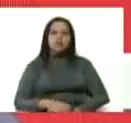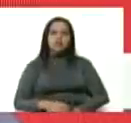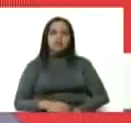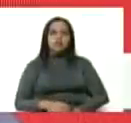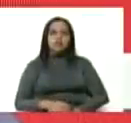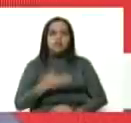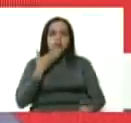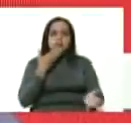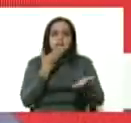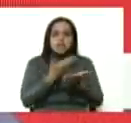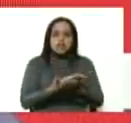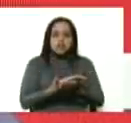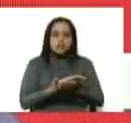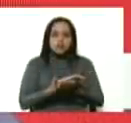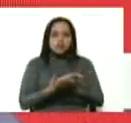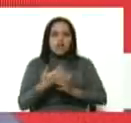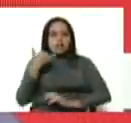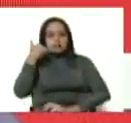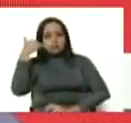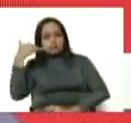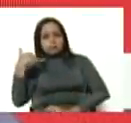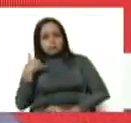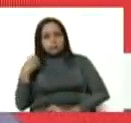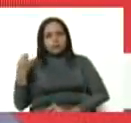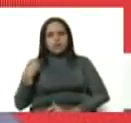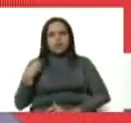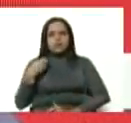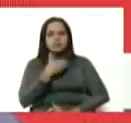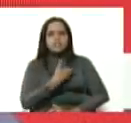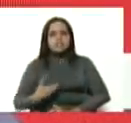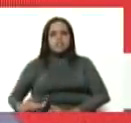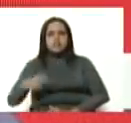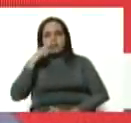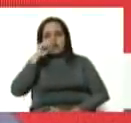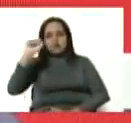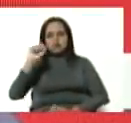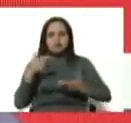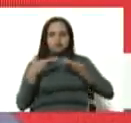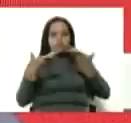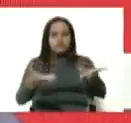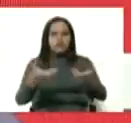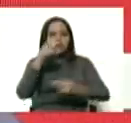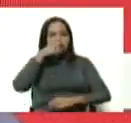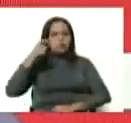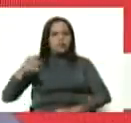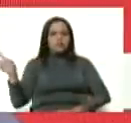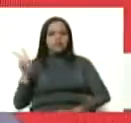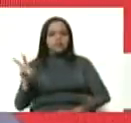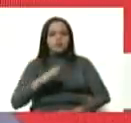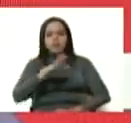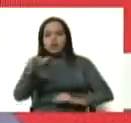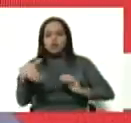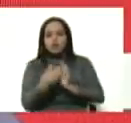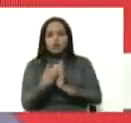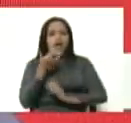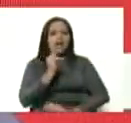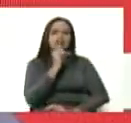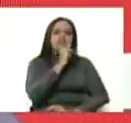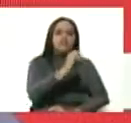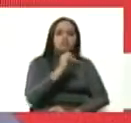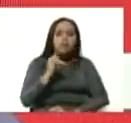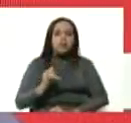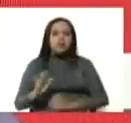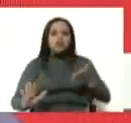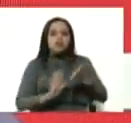pidió directamente el presidente Nicolás Maduro transmitir al pueblo de Venezuela, para que todos estemos informados de